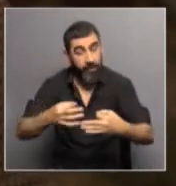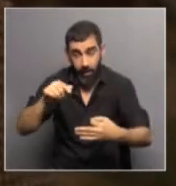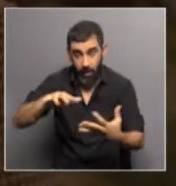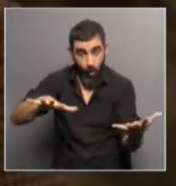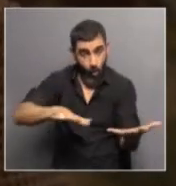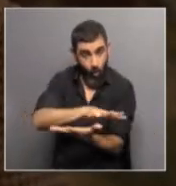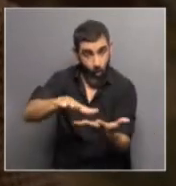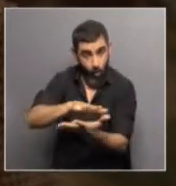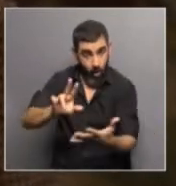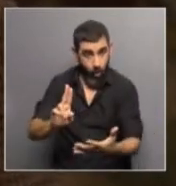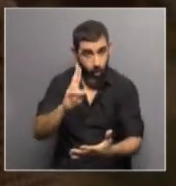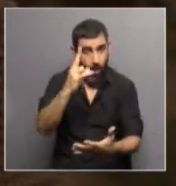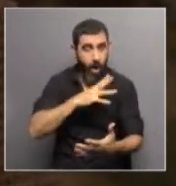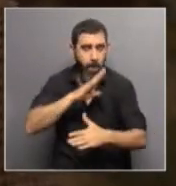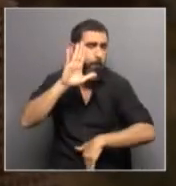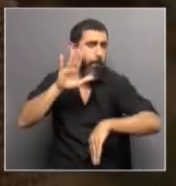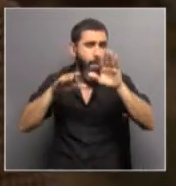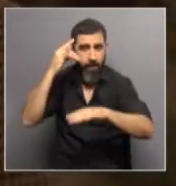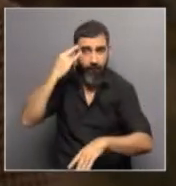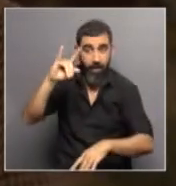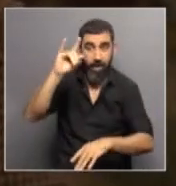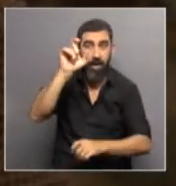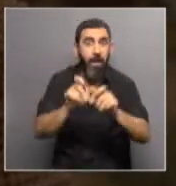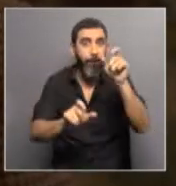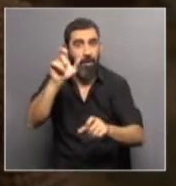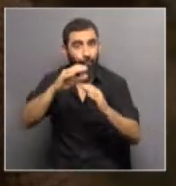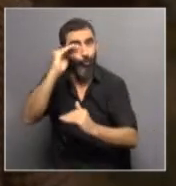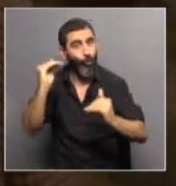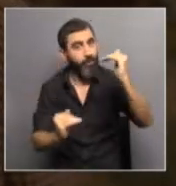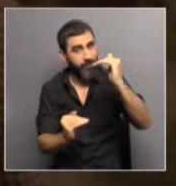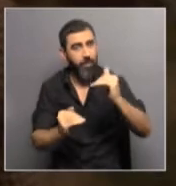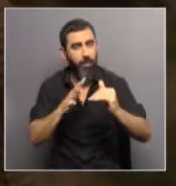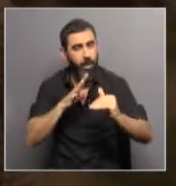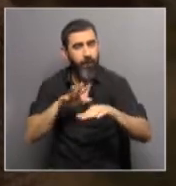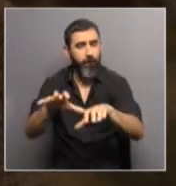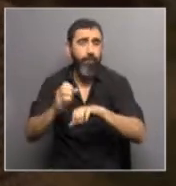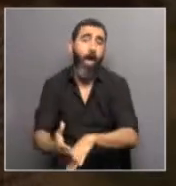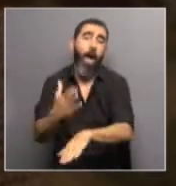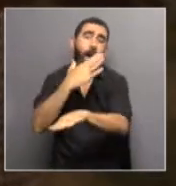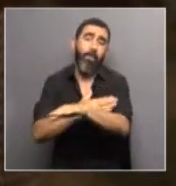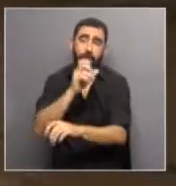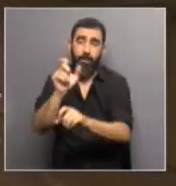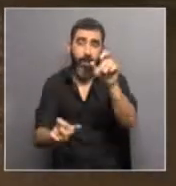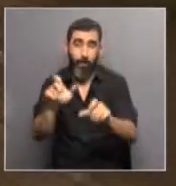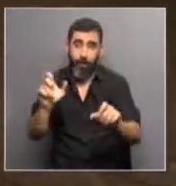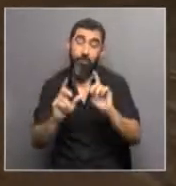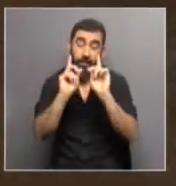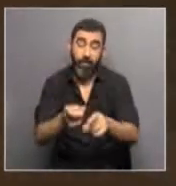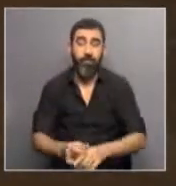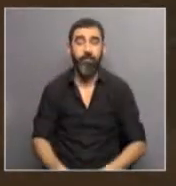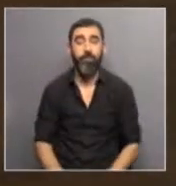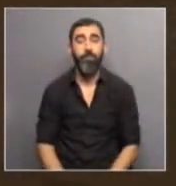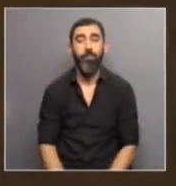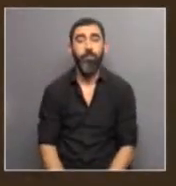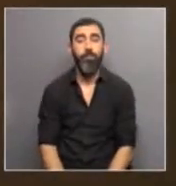lugar donde hay más vacunos que seres humanos y que están acá desde hace mucho más tiempo que nosotros, los humanos.